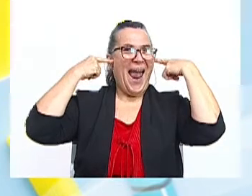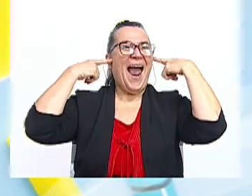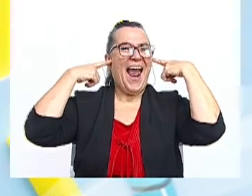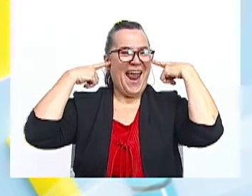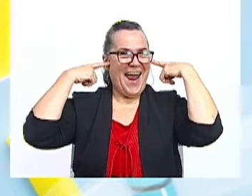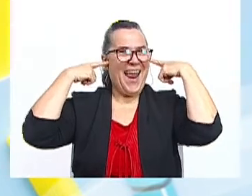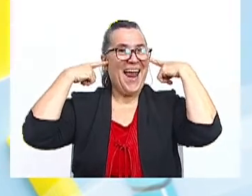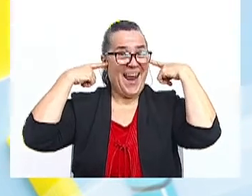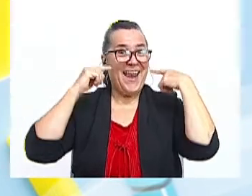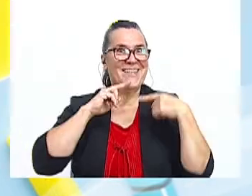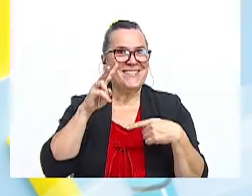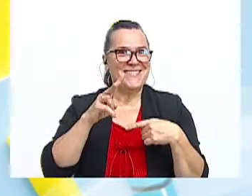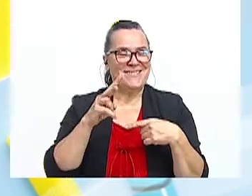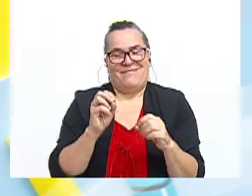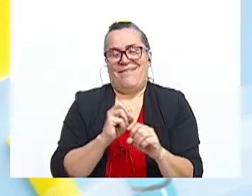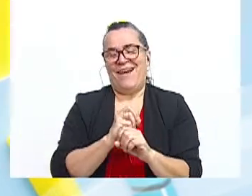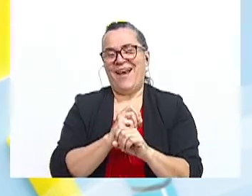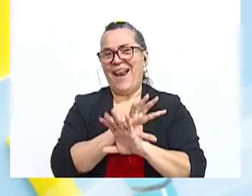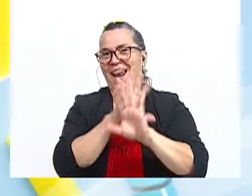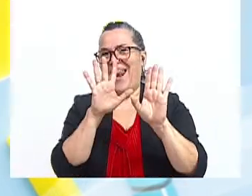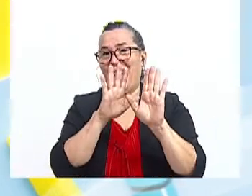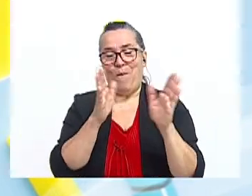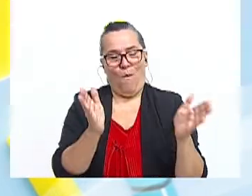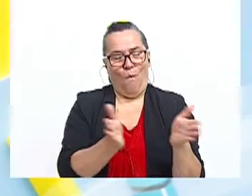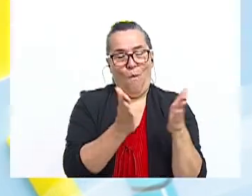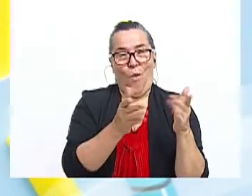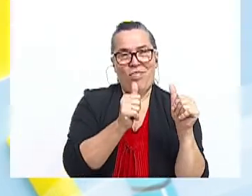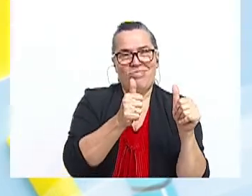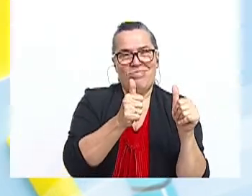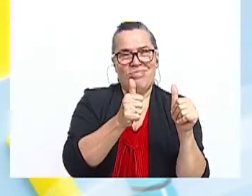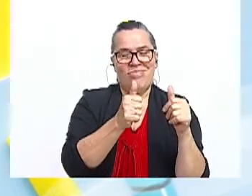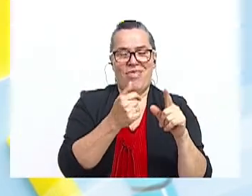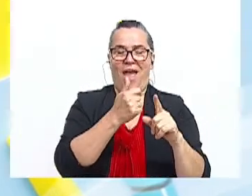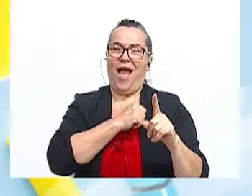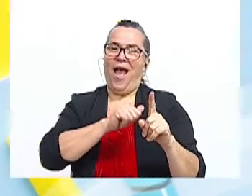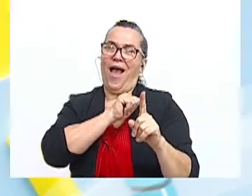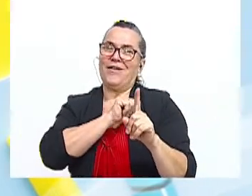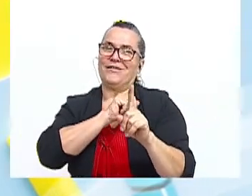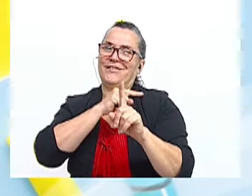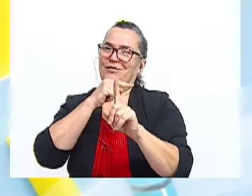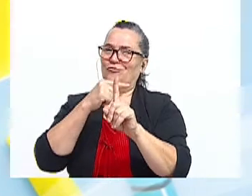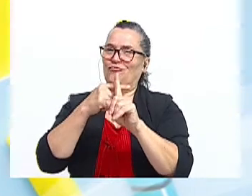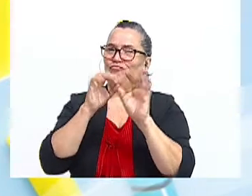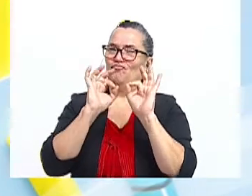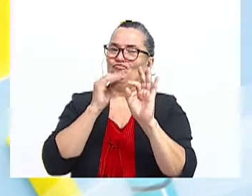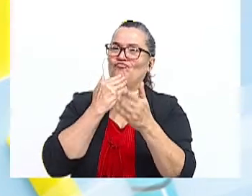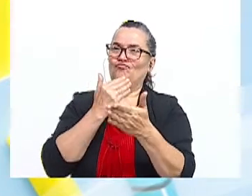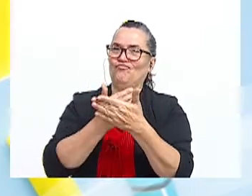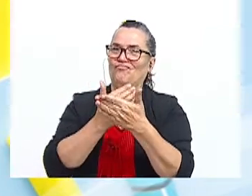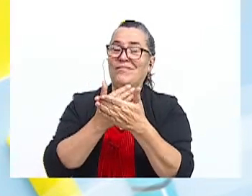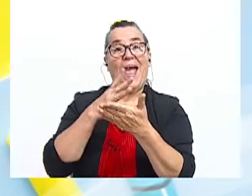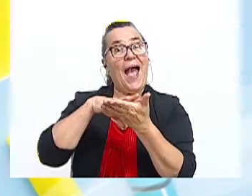¿verdad? Claro, motivada, con muy buena actitud porque vamos a aprender.